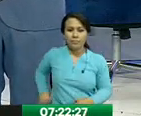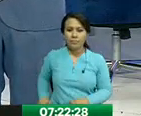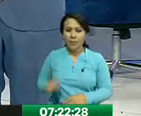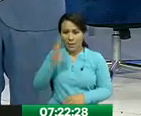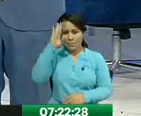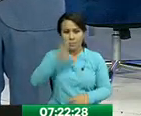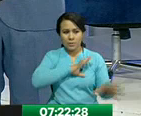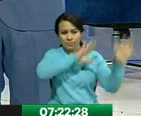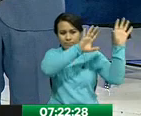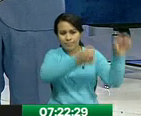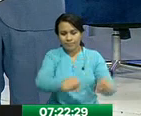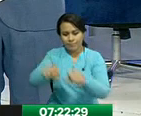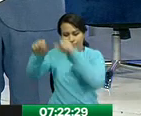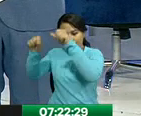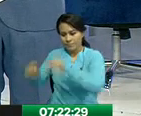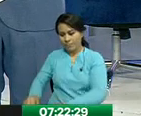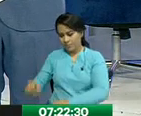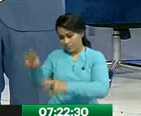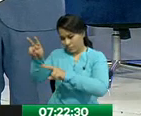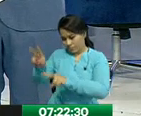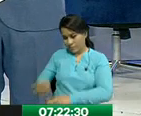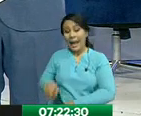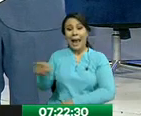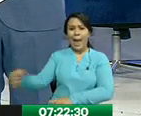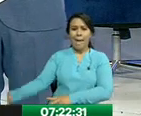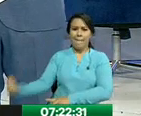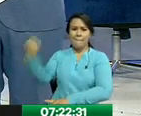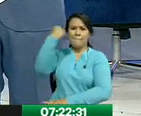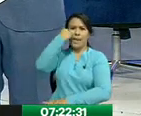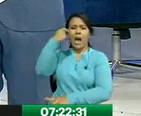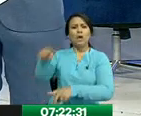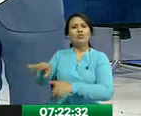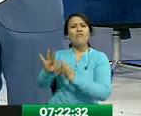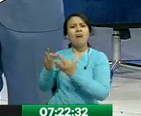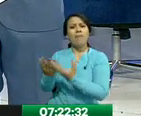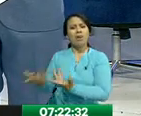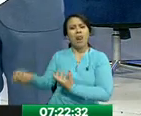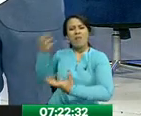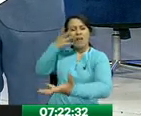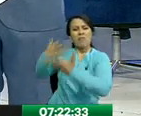de los individuos, los uniformados fueron agredidos por familiares de los sospechosos.